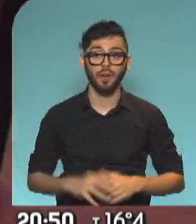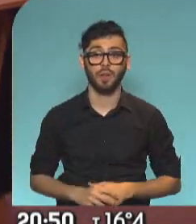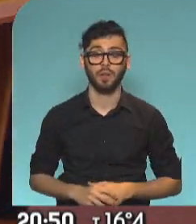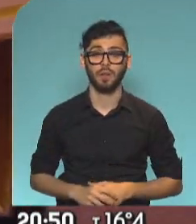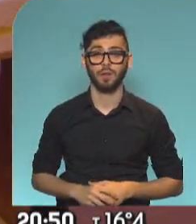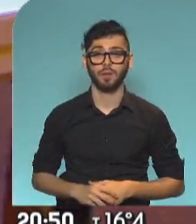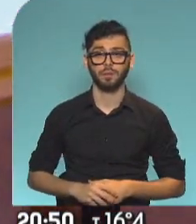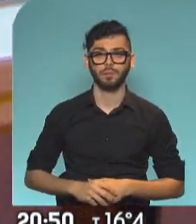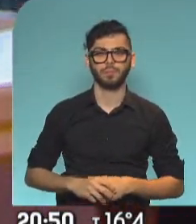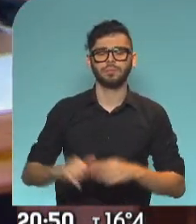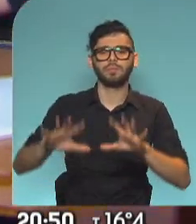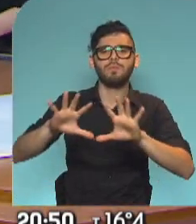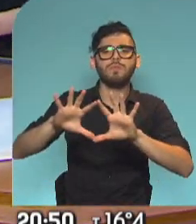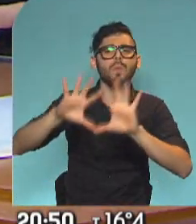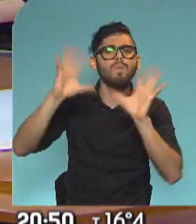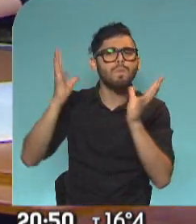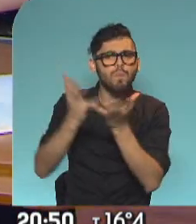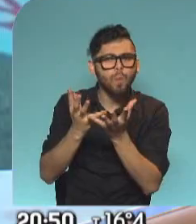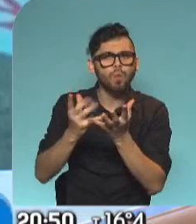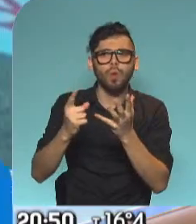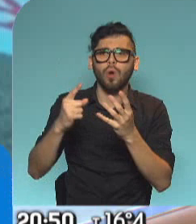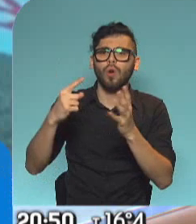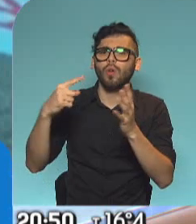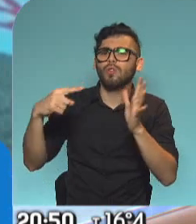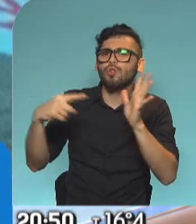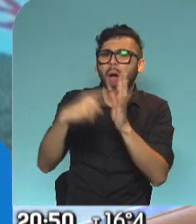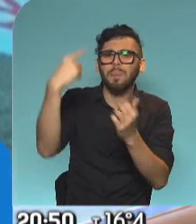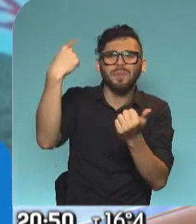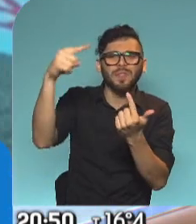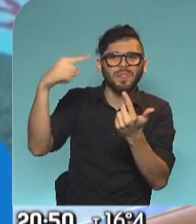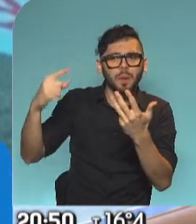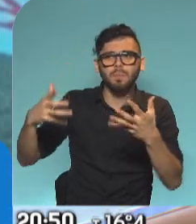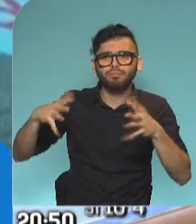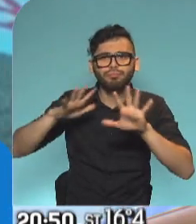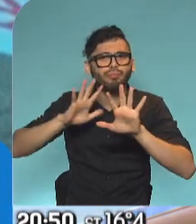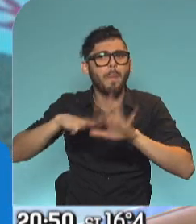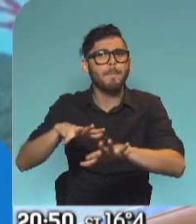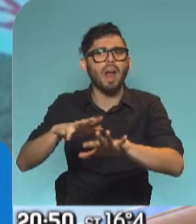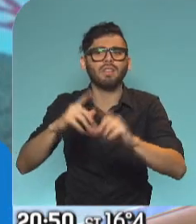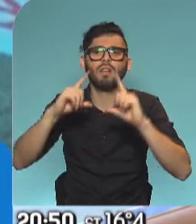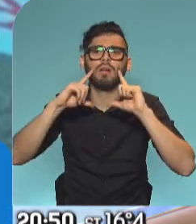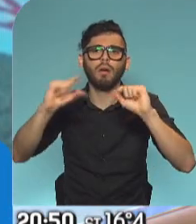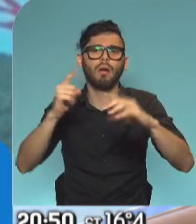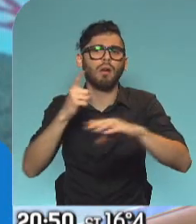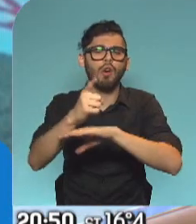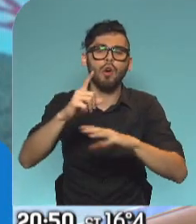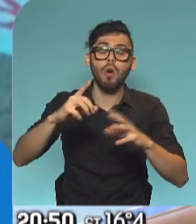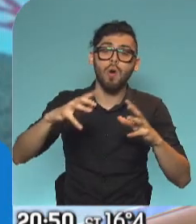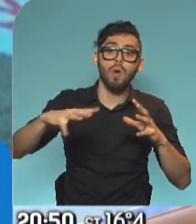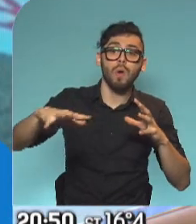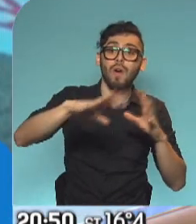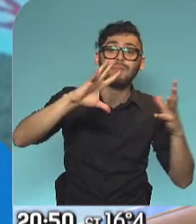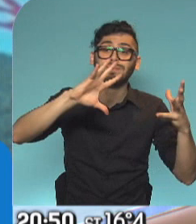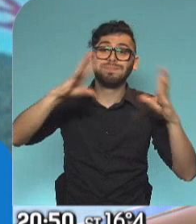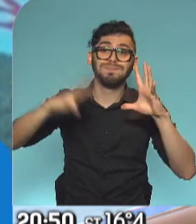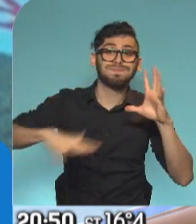En diferentes ciudades del mundo se han dado hoy diversas marchas contra el calentamiento global, algo que pasaba antes de que se expanda esta pandemia, que se